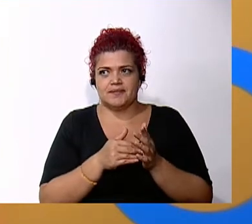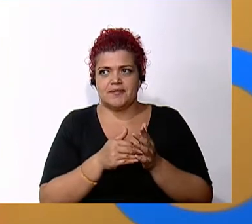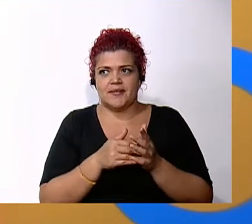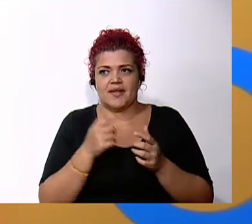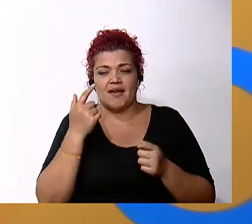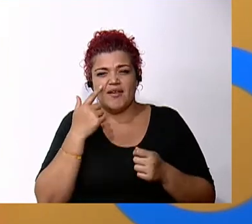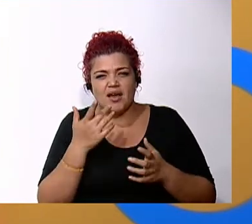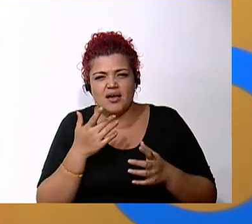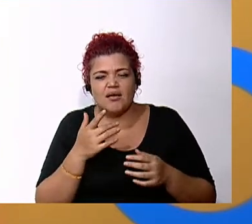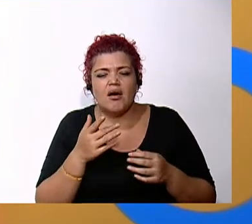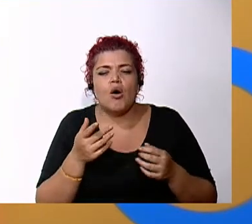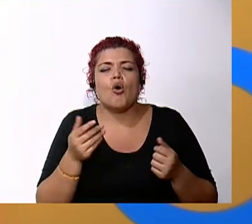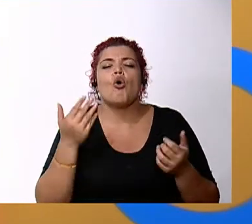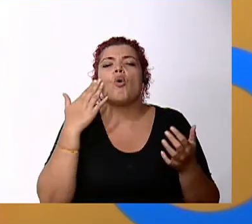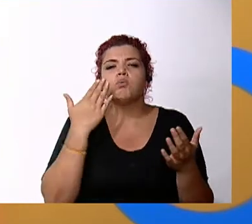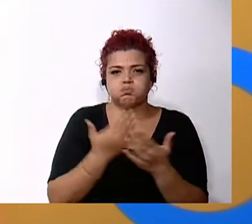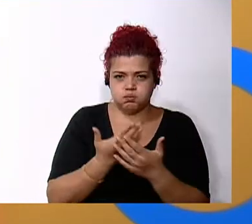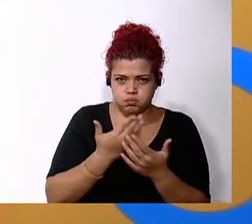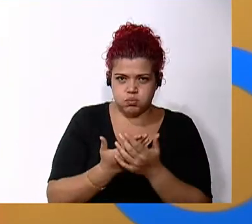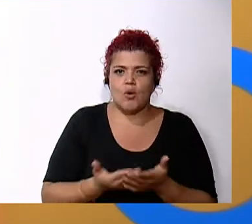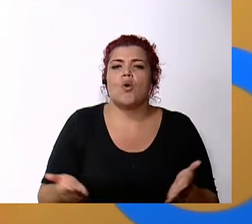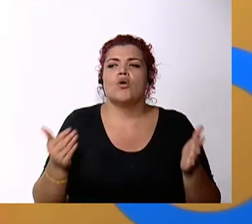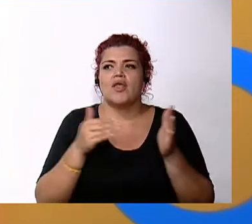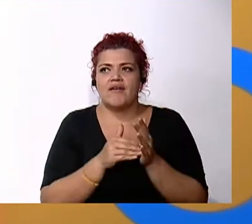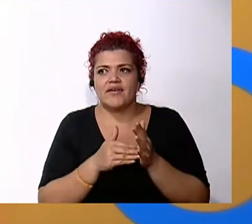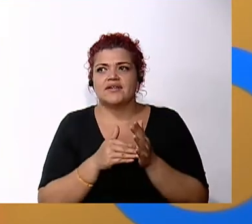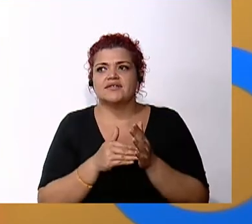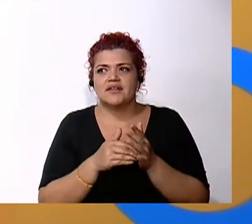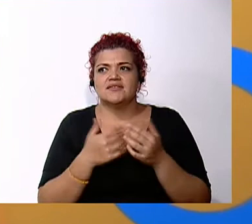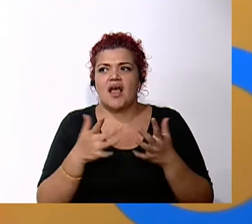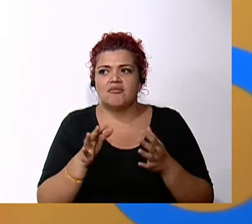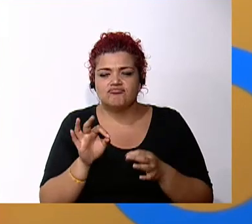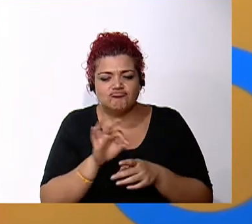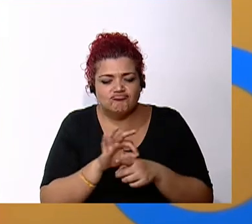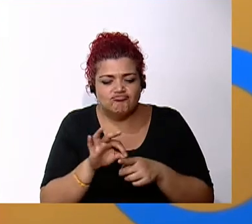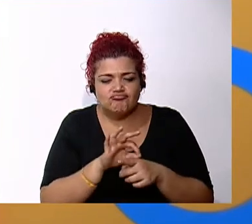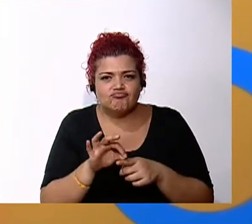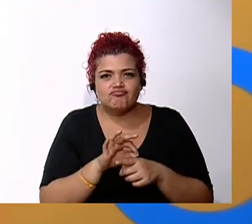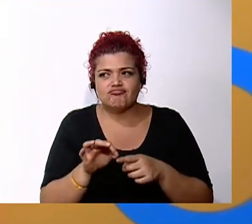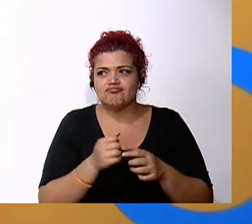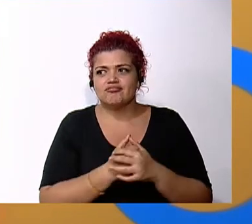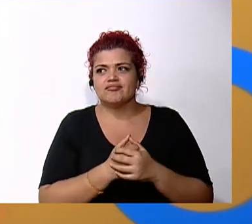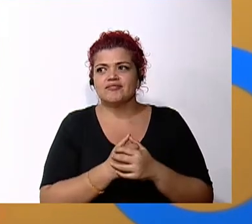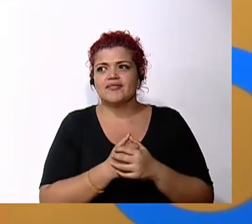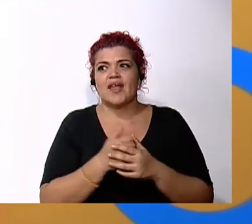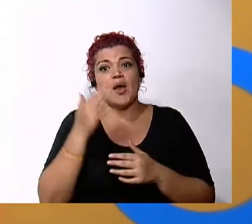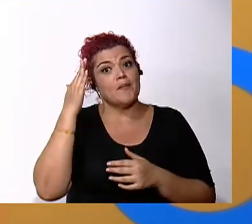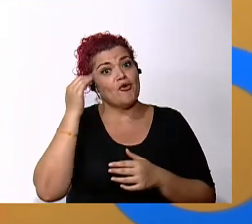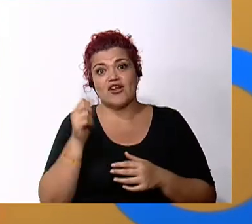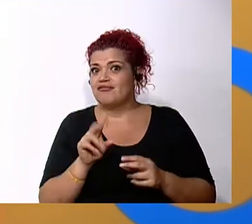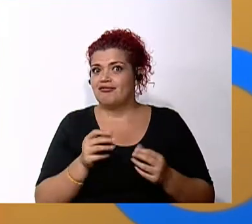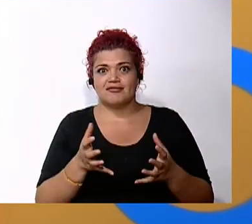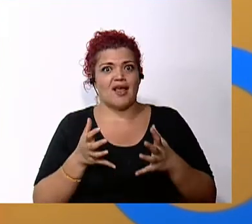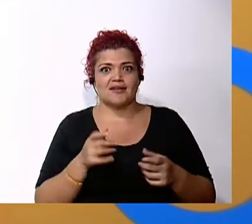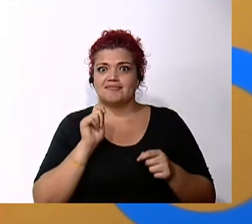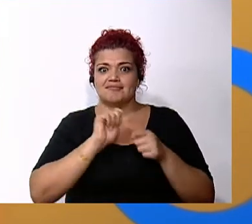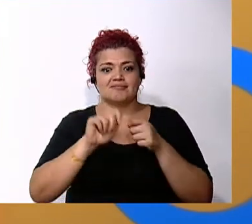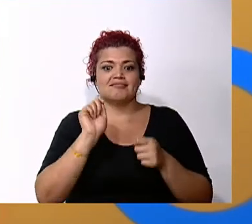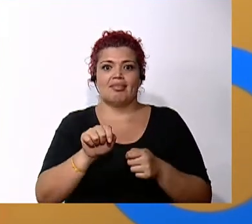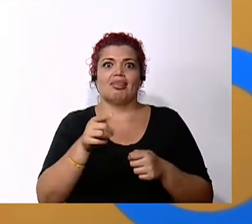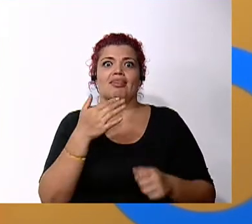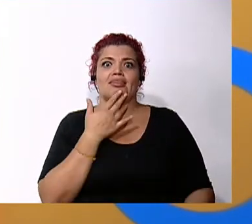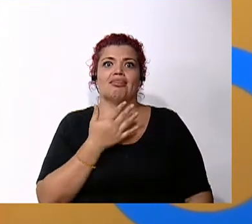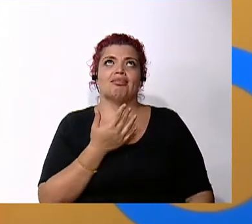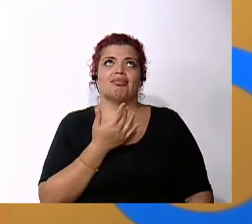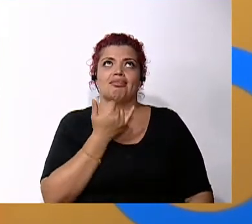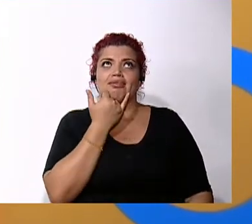Vamos a probar otra vez, a ver si funciona, porque no quiere encender la